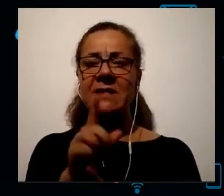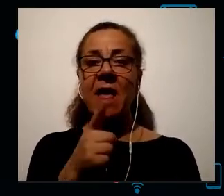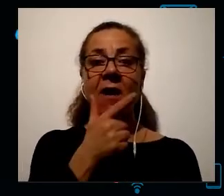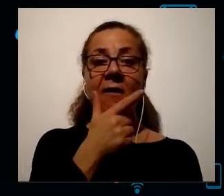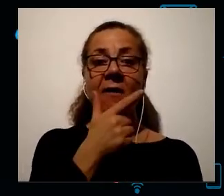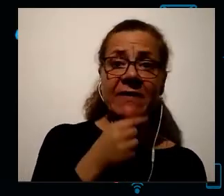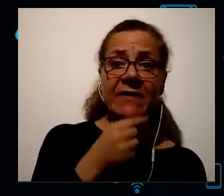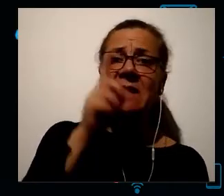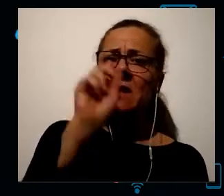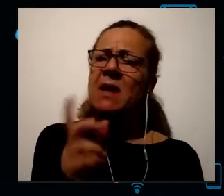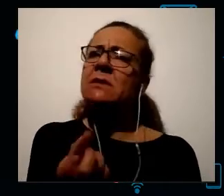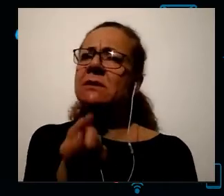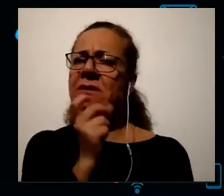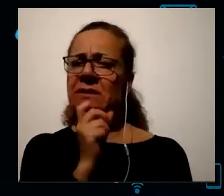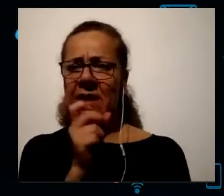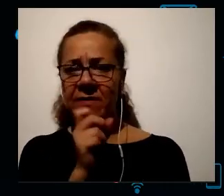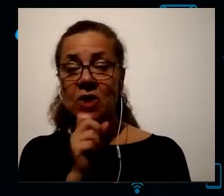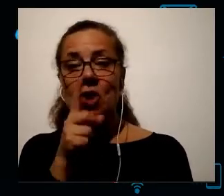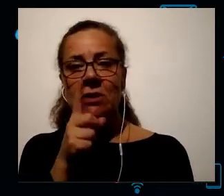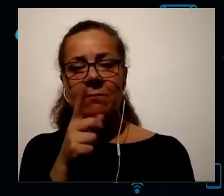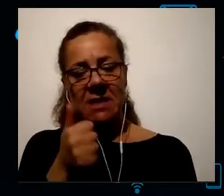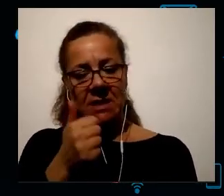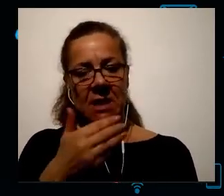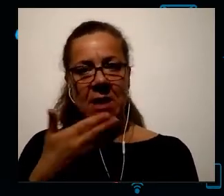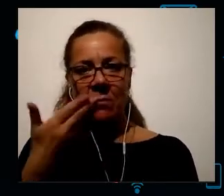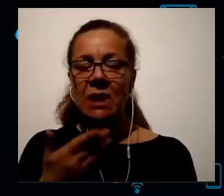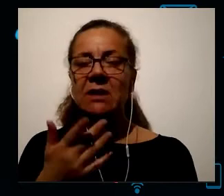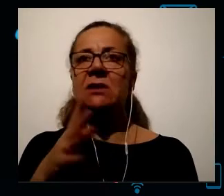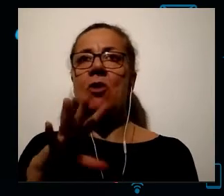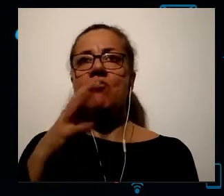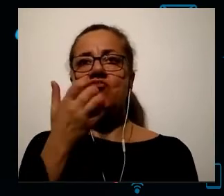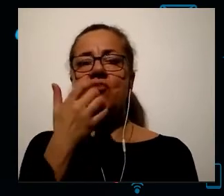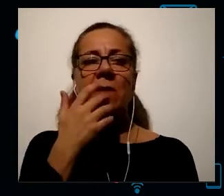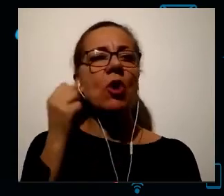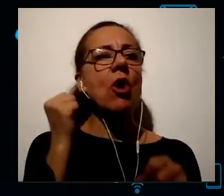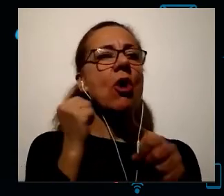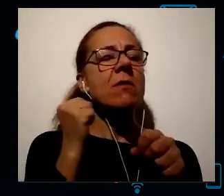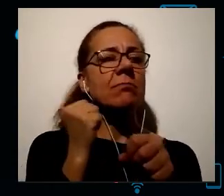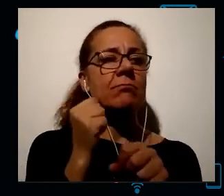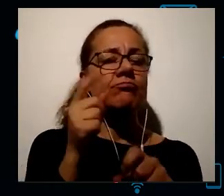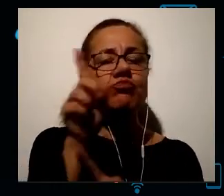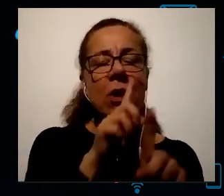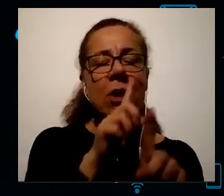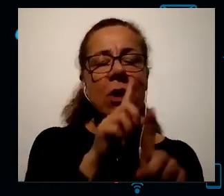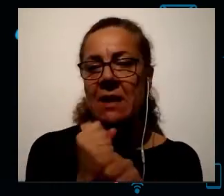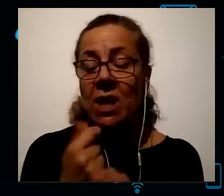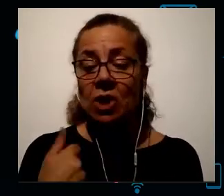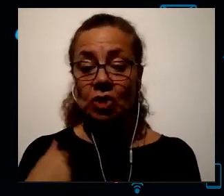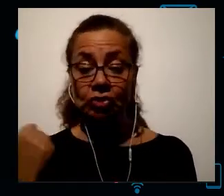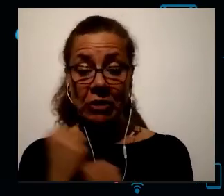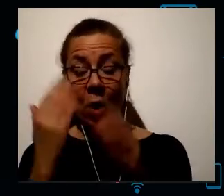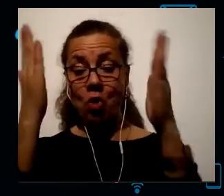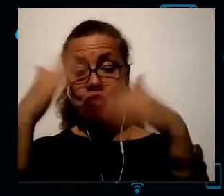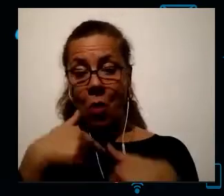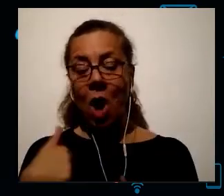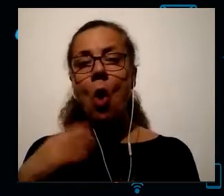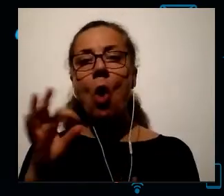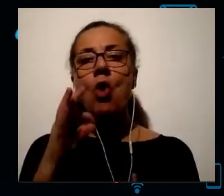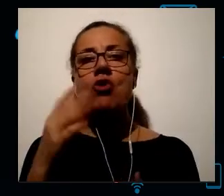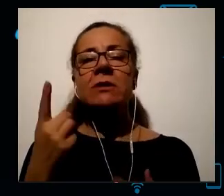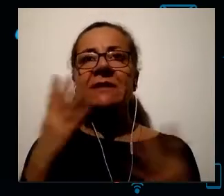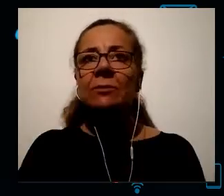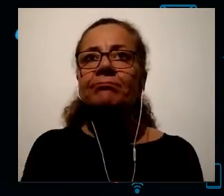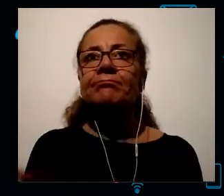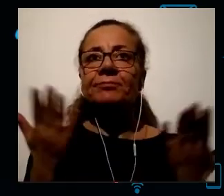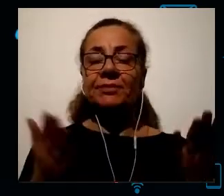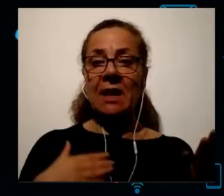también de una mayor dimensión o problemas laborales pues no tengo trabajo o necesito un empujón en mi trabajo y entonces pues